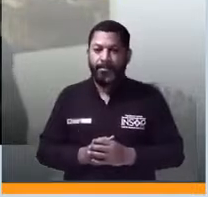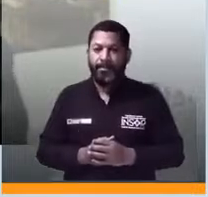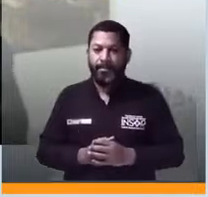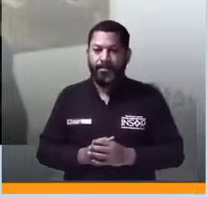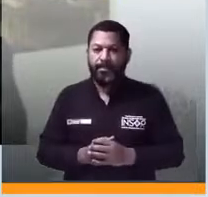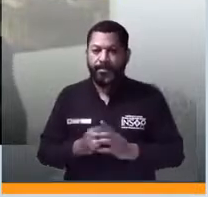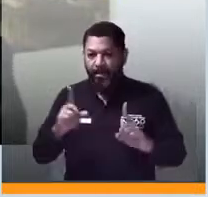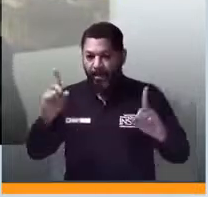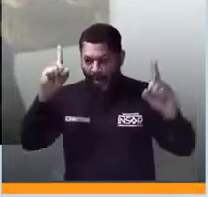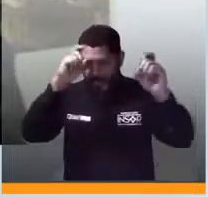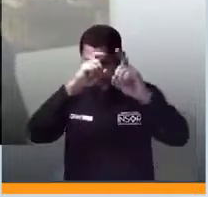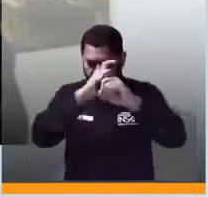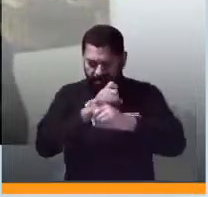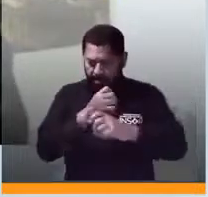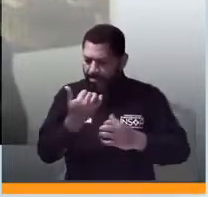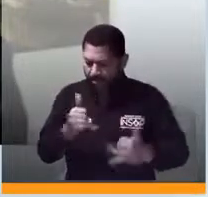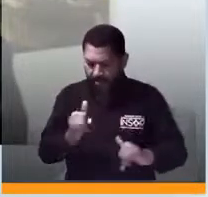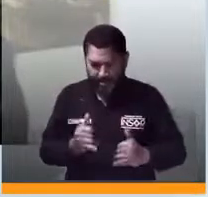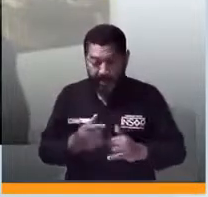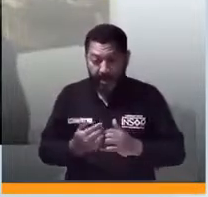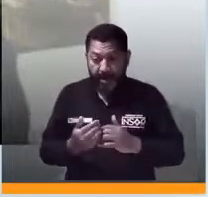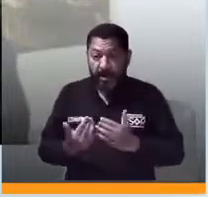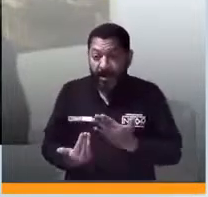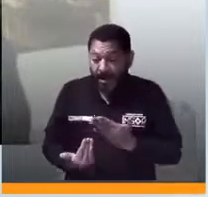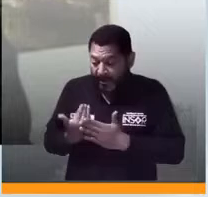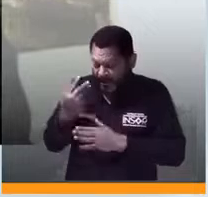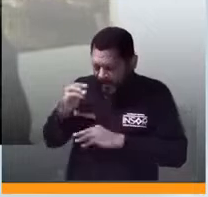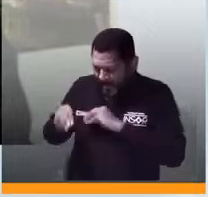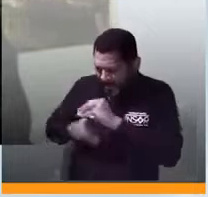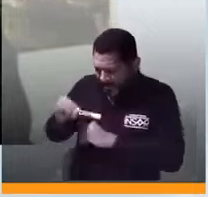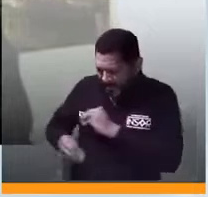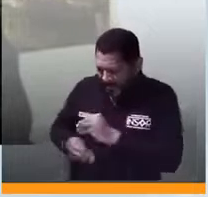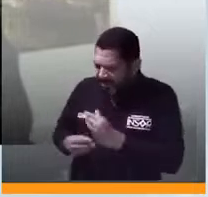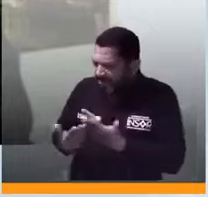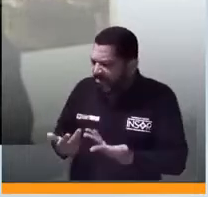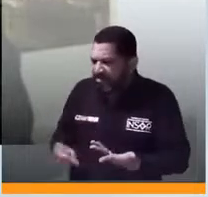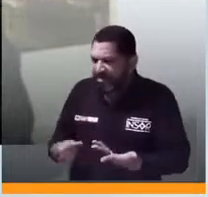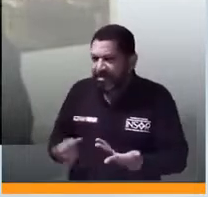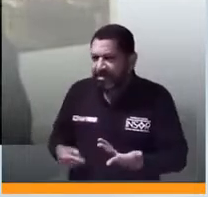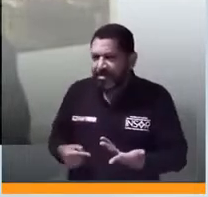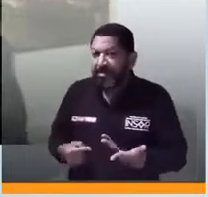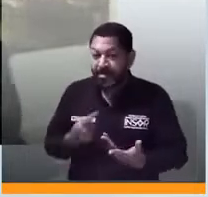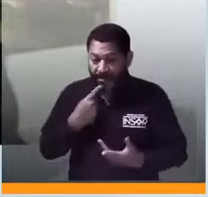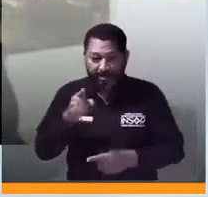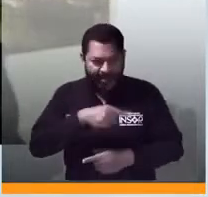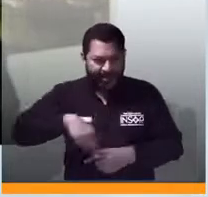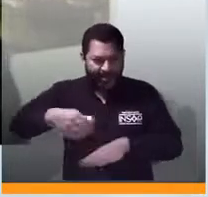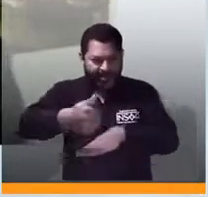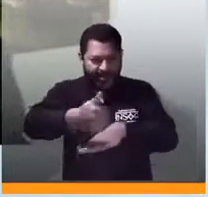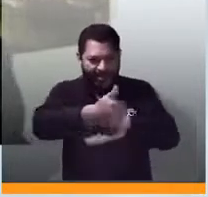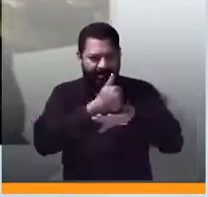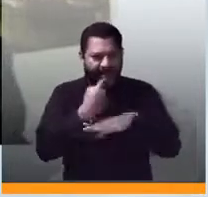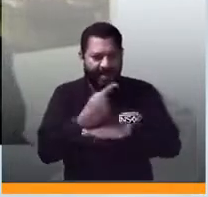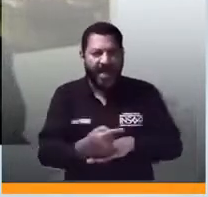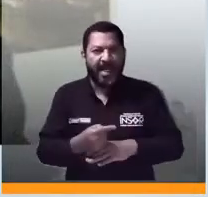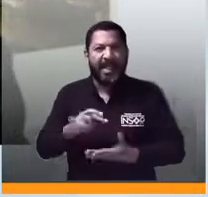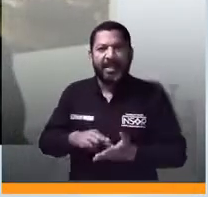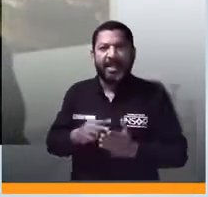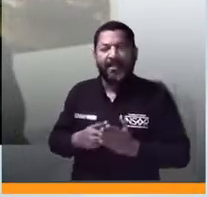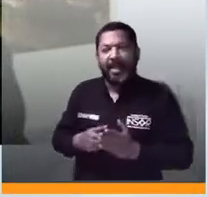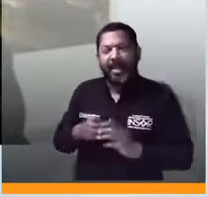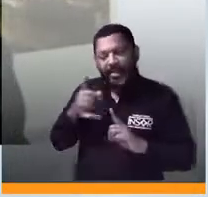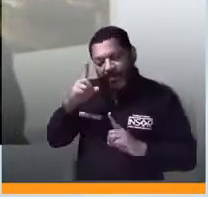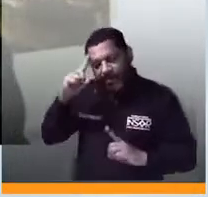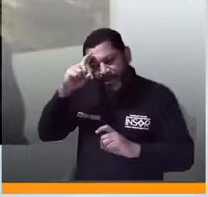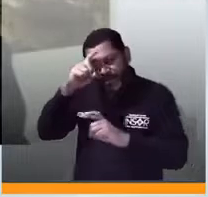que el inicio de toda la tarea que hemos hecho es hacer, como lo han dicho mis compañeros rectores, hacer un repensamiento